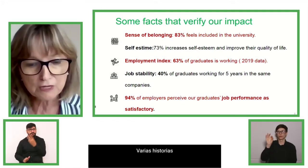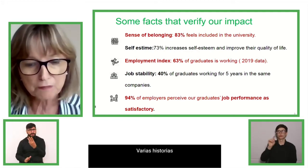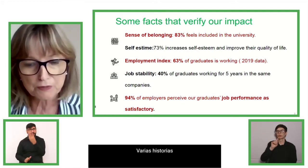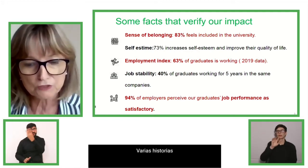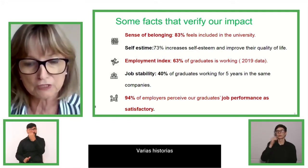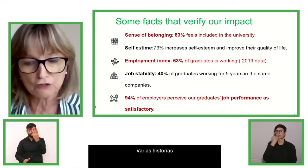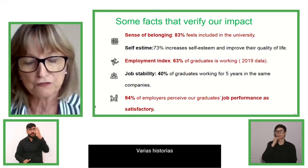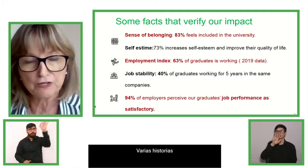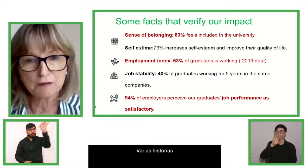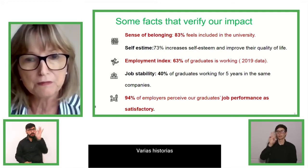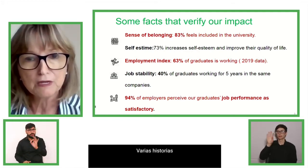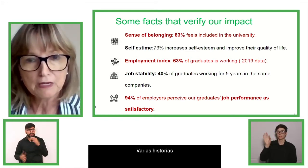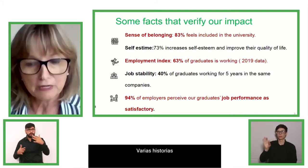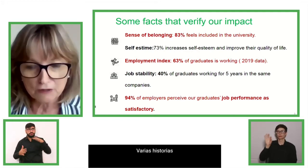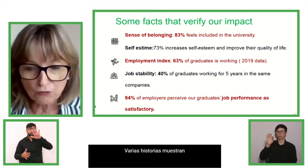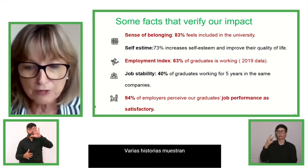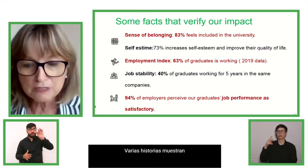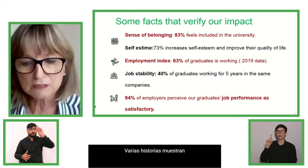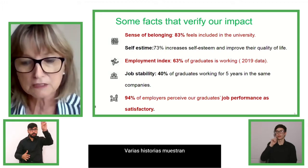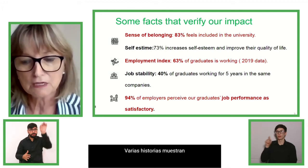53% de los estudiantes